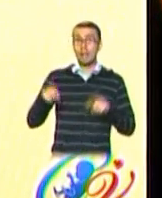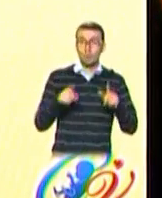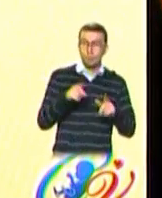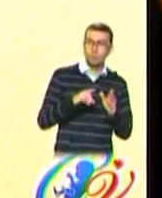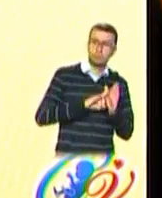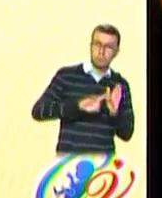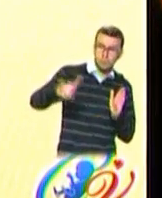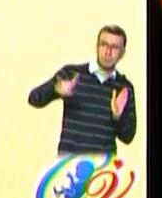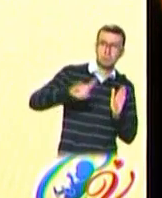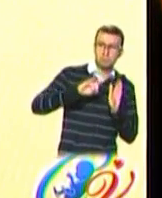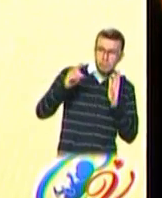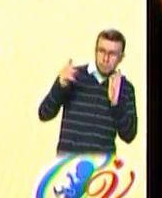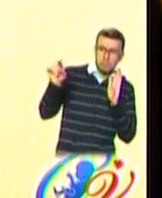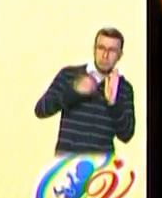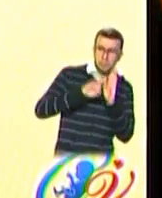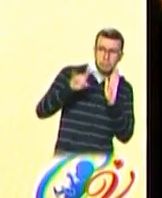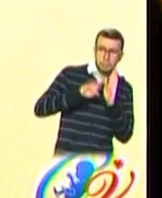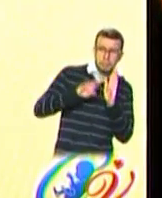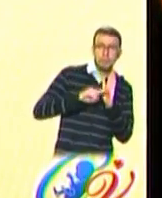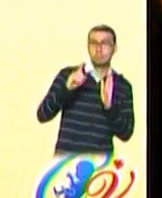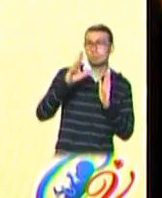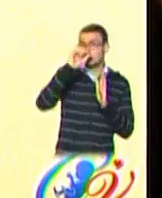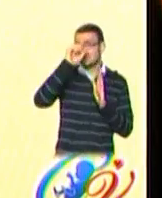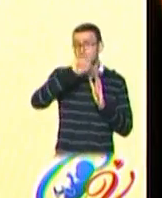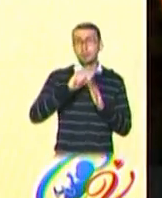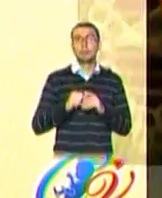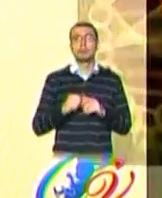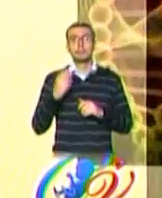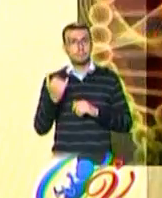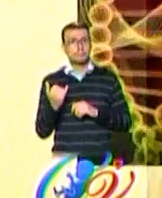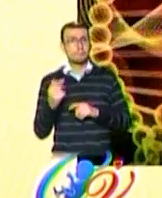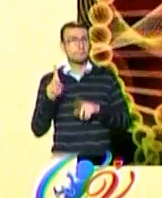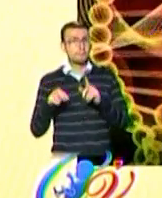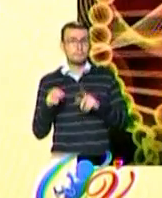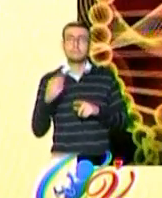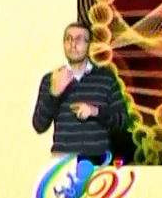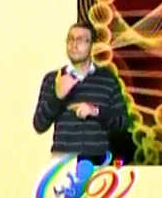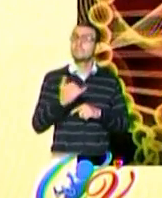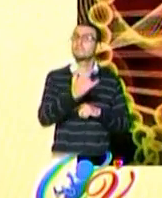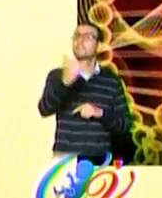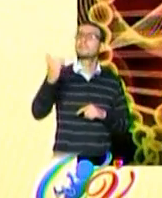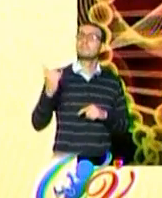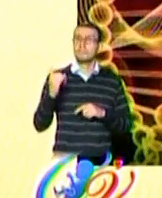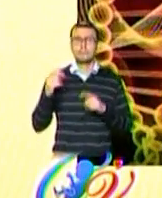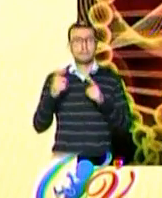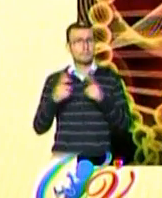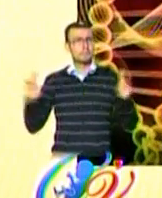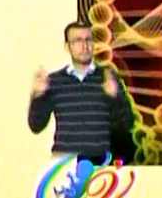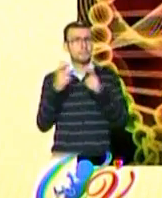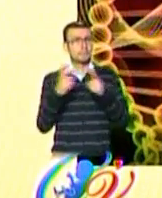Entonces, hay ondas de diversos equipos que están en el medio. Y todas esas ondas que ustedes ven, en